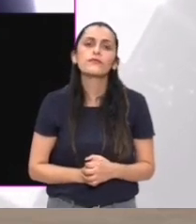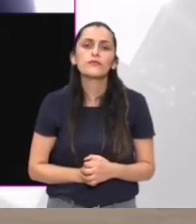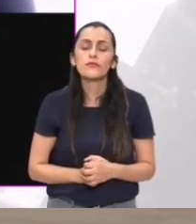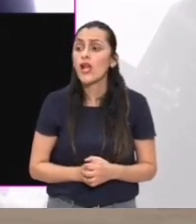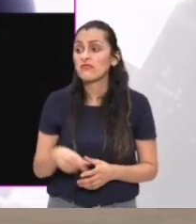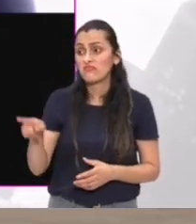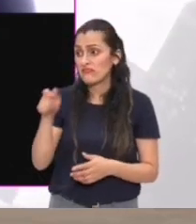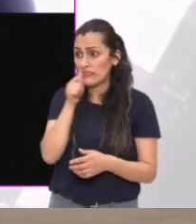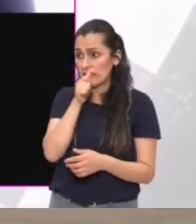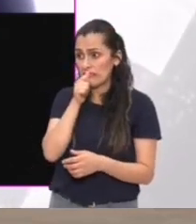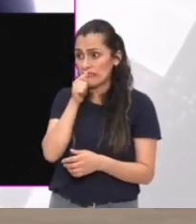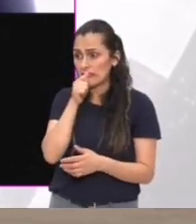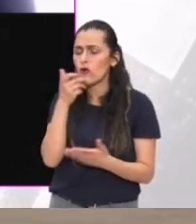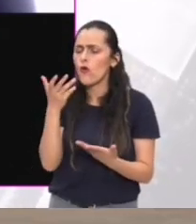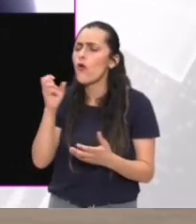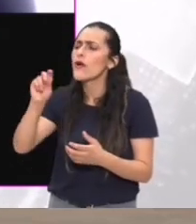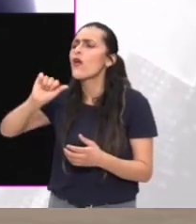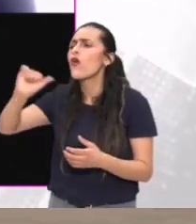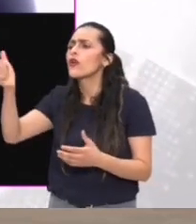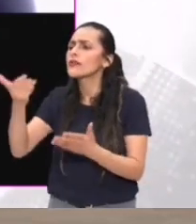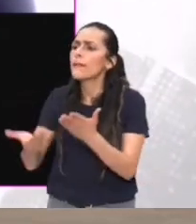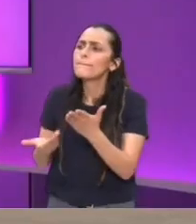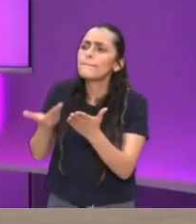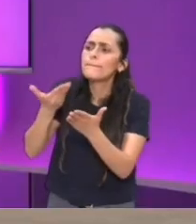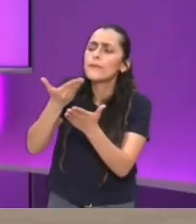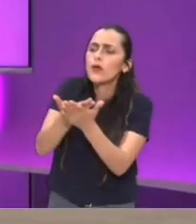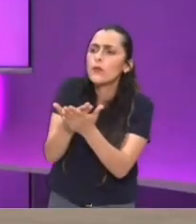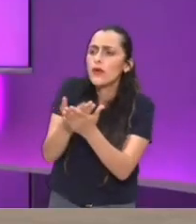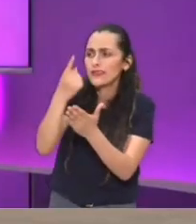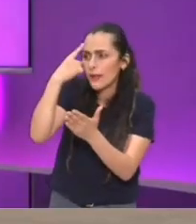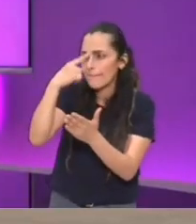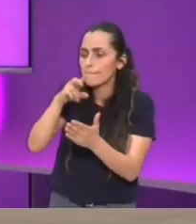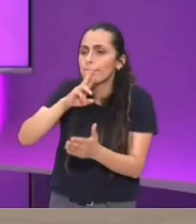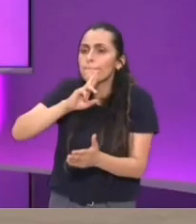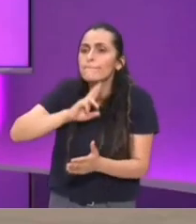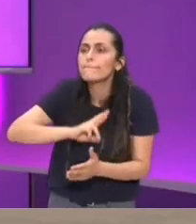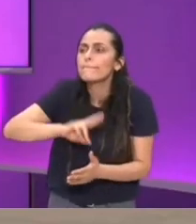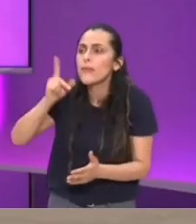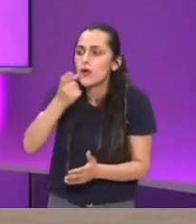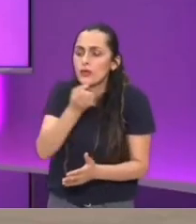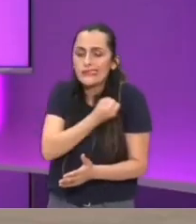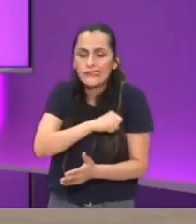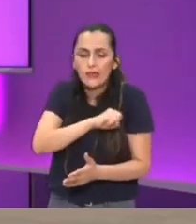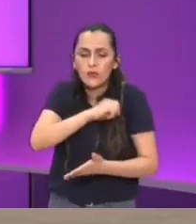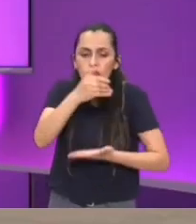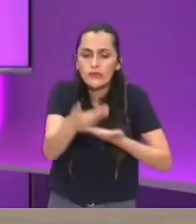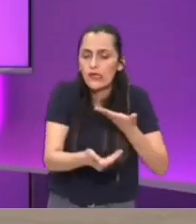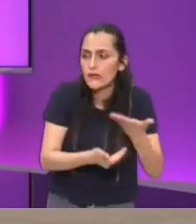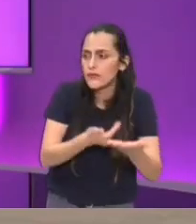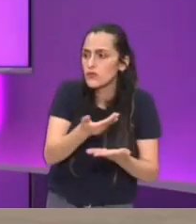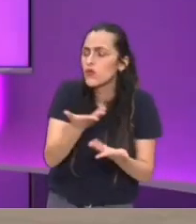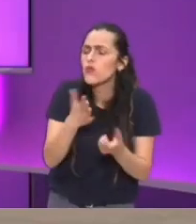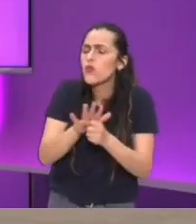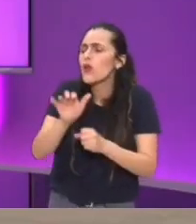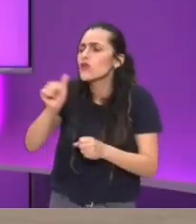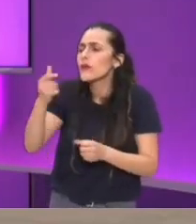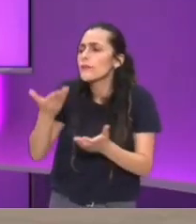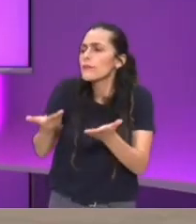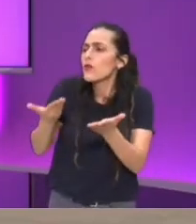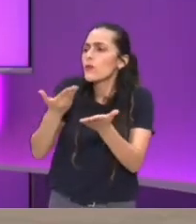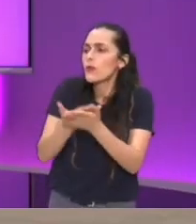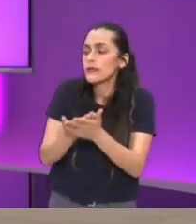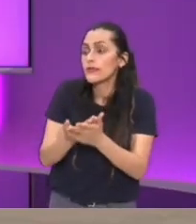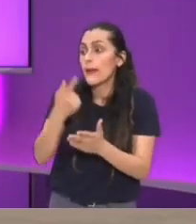Si no tiene el dato, ¿qué otras propuestas puede decirnos para mejorar el servicio y que toda la población